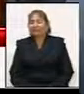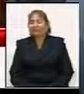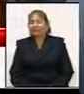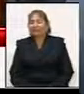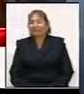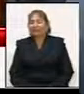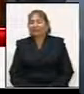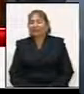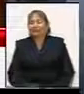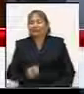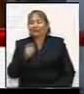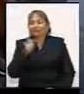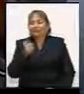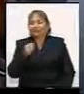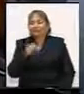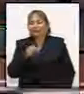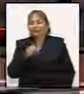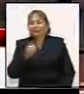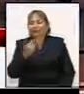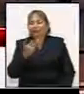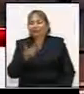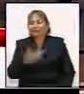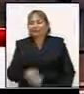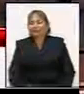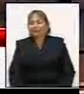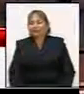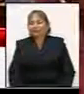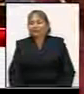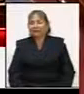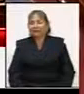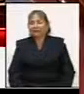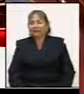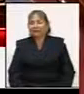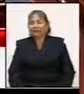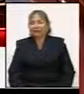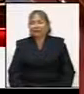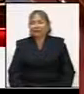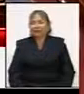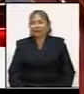el colega Tapia. Tiene la interrupción, congresista Tapia.